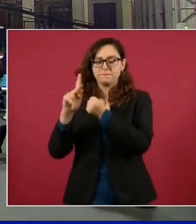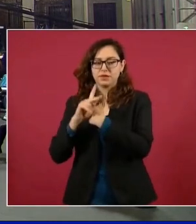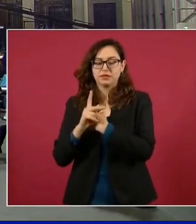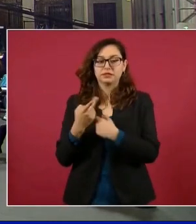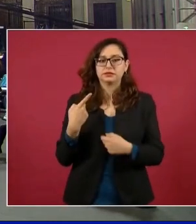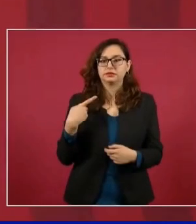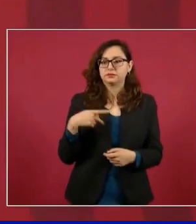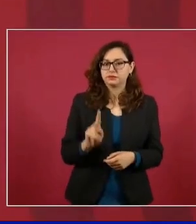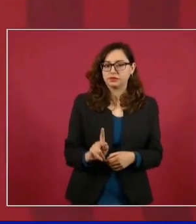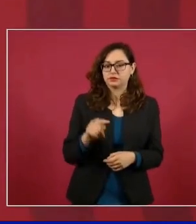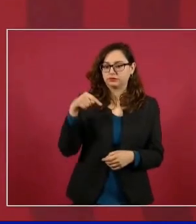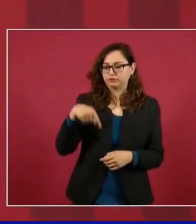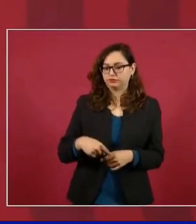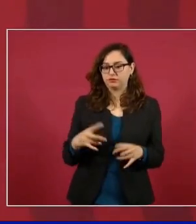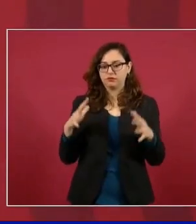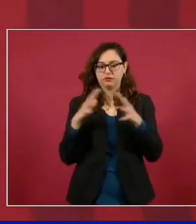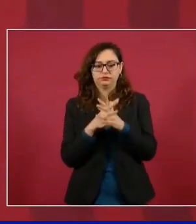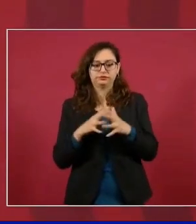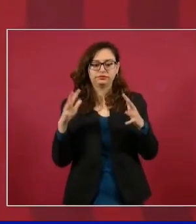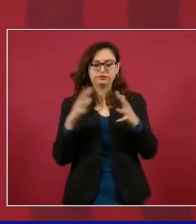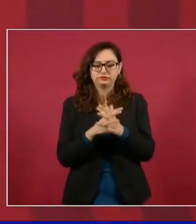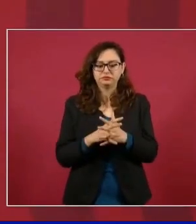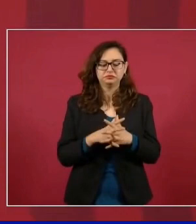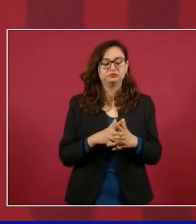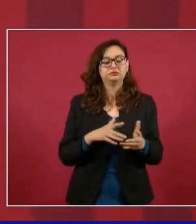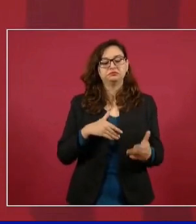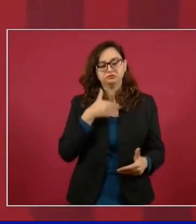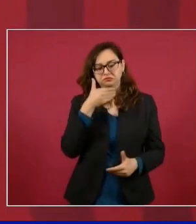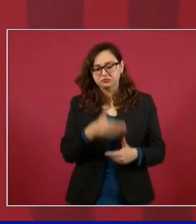económico, pero en lo político